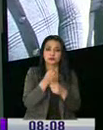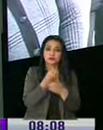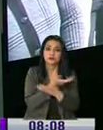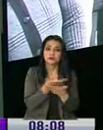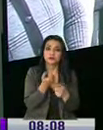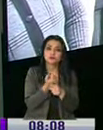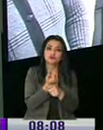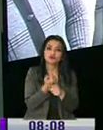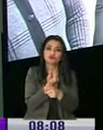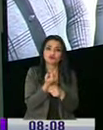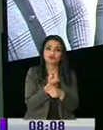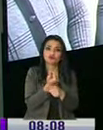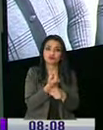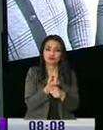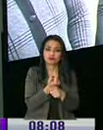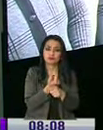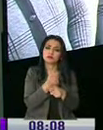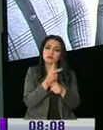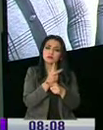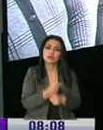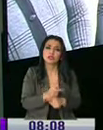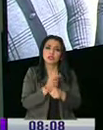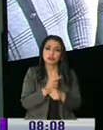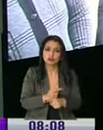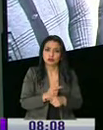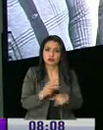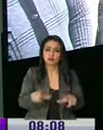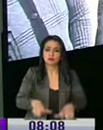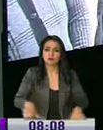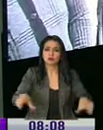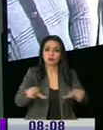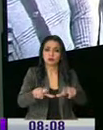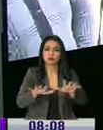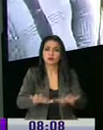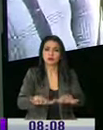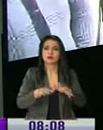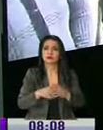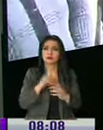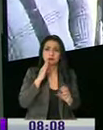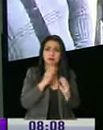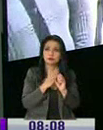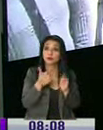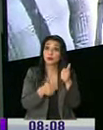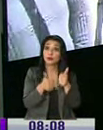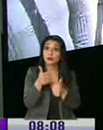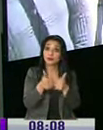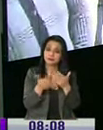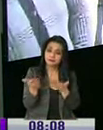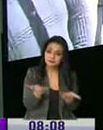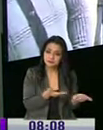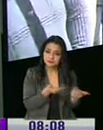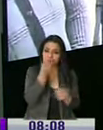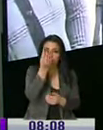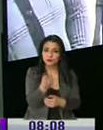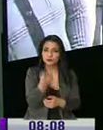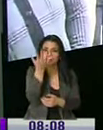trabajos de mitigación que se están realizando en este sector. ¿Cuál es el objetivo? Me imagino, Ali querida, buenos días. Evitar las inundaciones